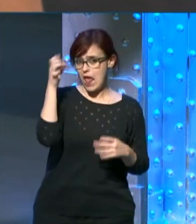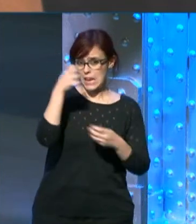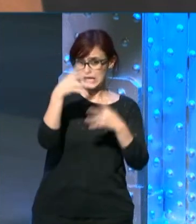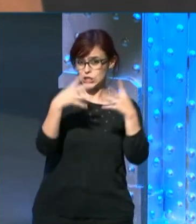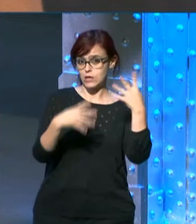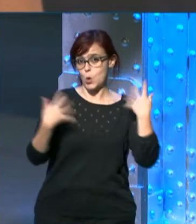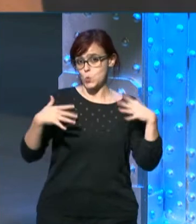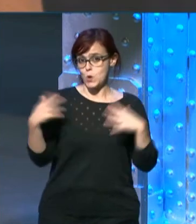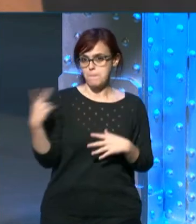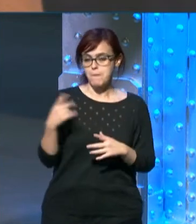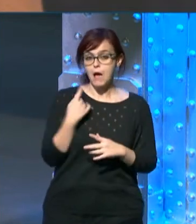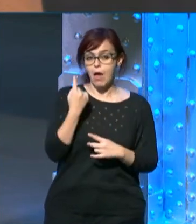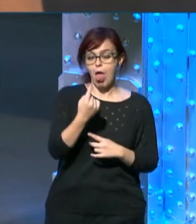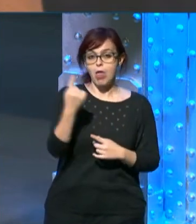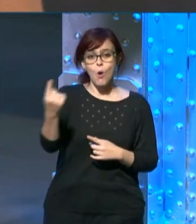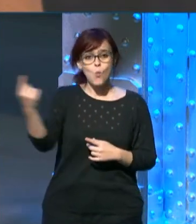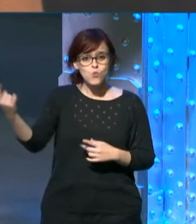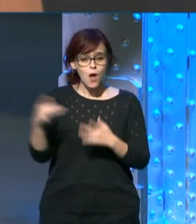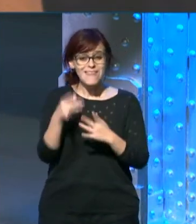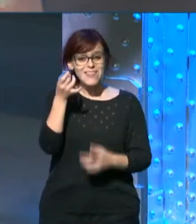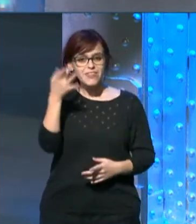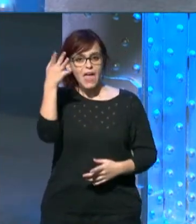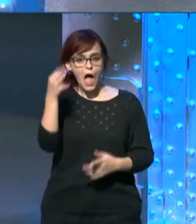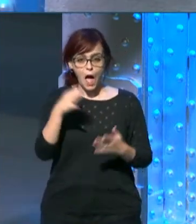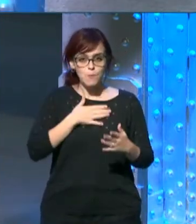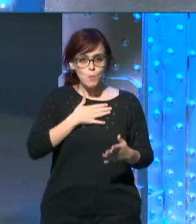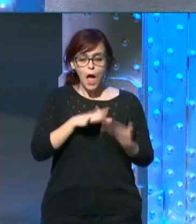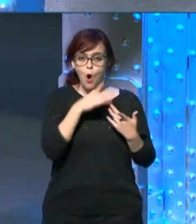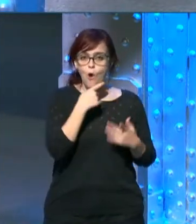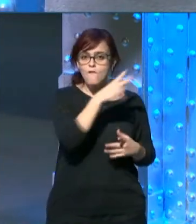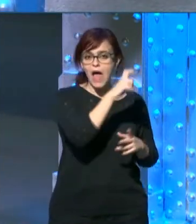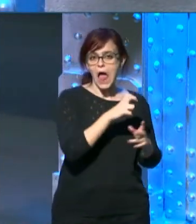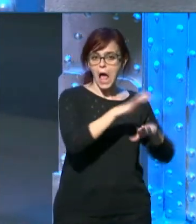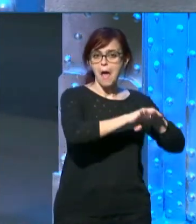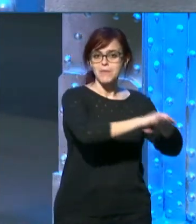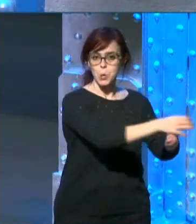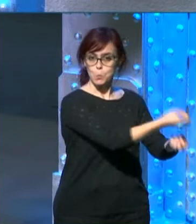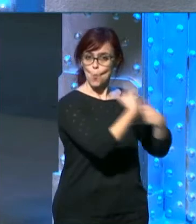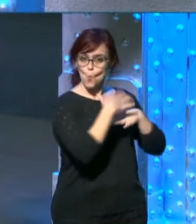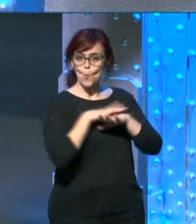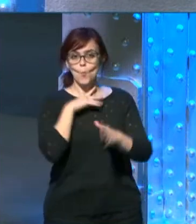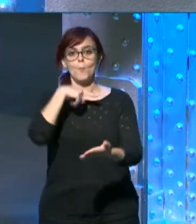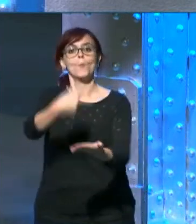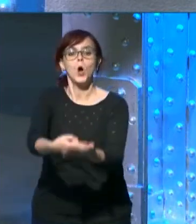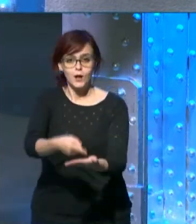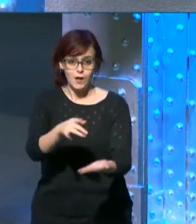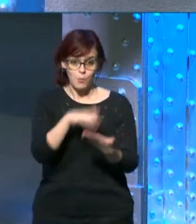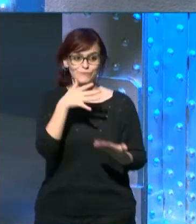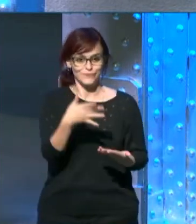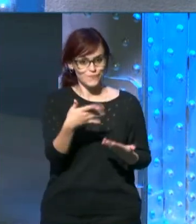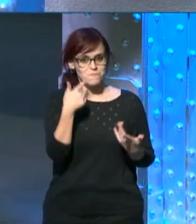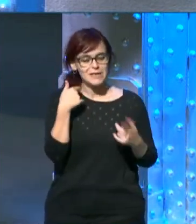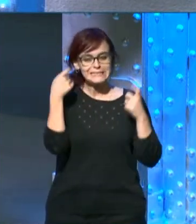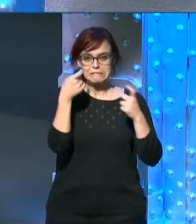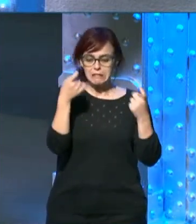Porque además cualquier idea propia o sugerida servía. Bueno, casi cualquier idea. Y ahí va nuestra lista. Entonces